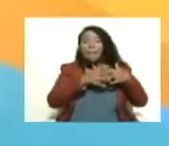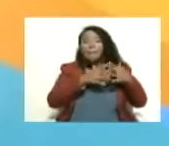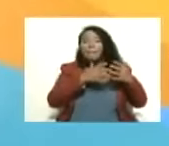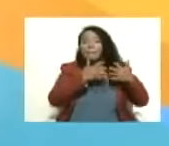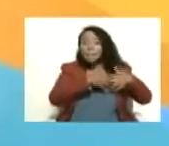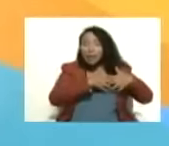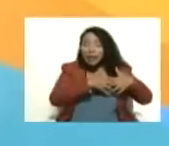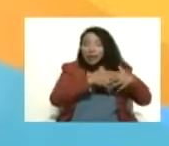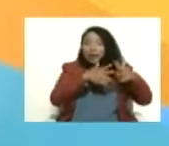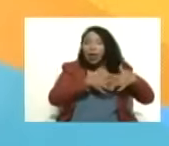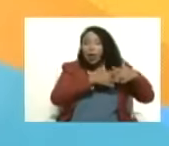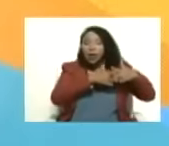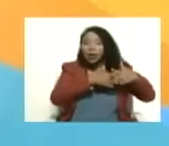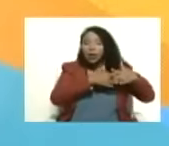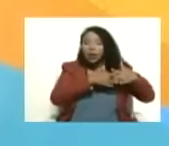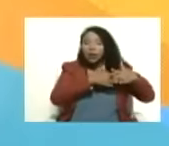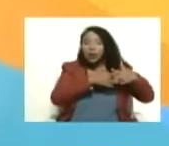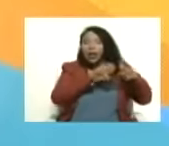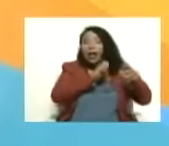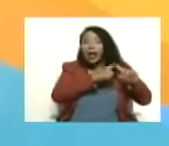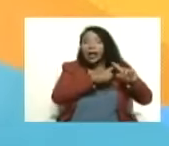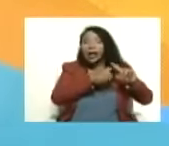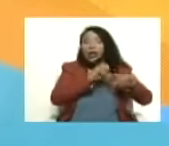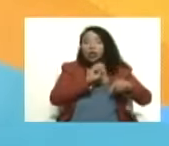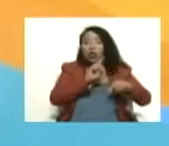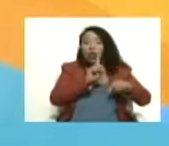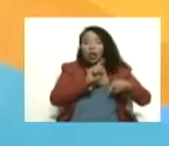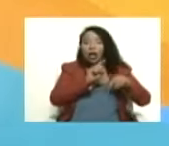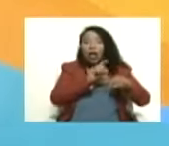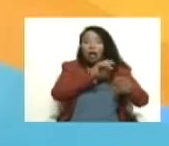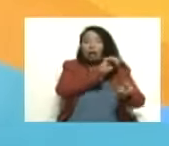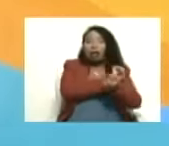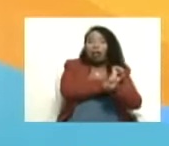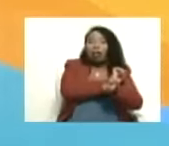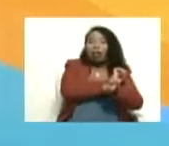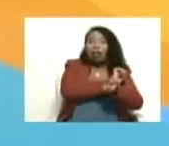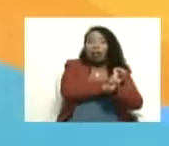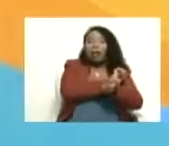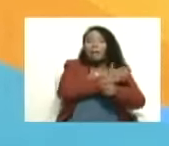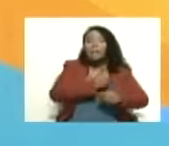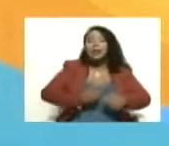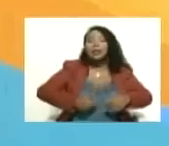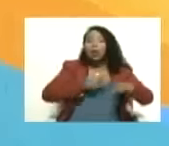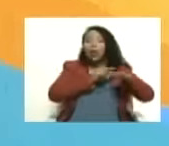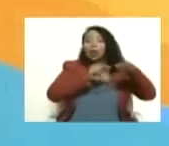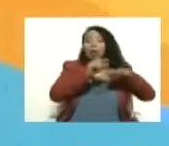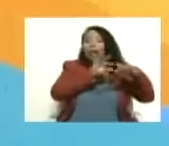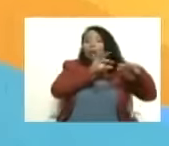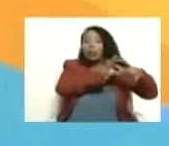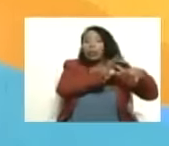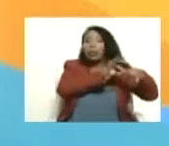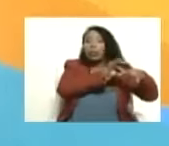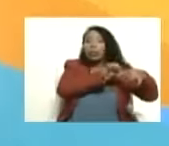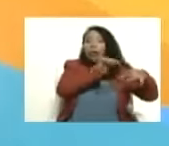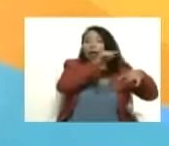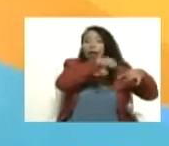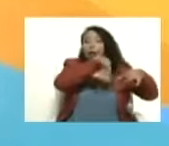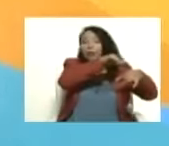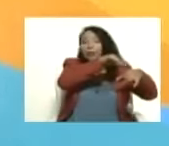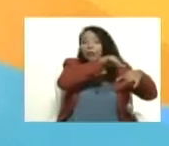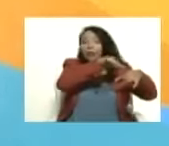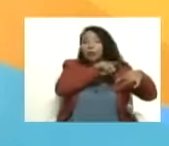de sus esclavos uno de ellos El presidente de Guyana de eh ir a una